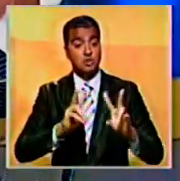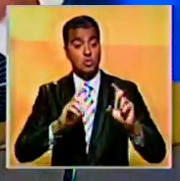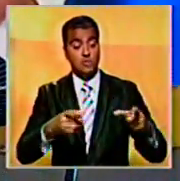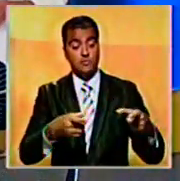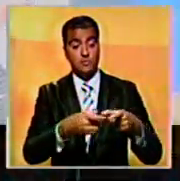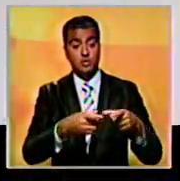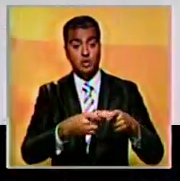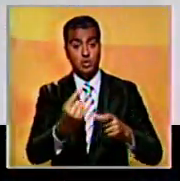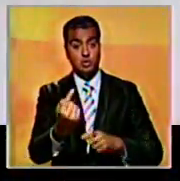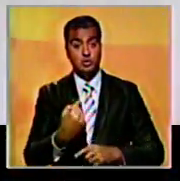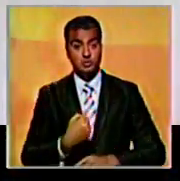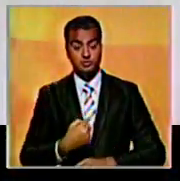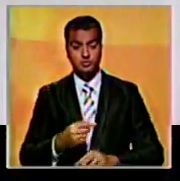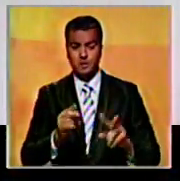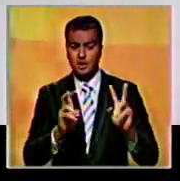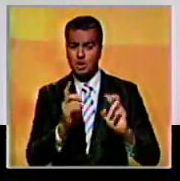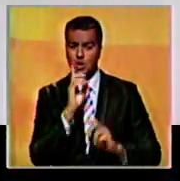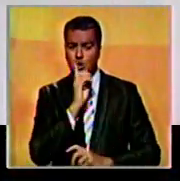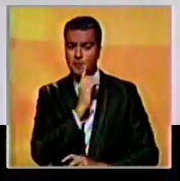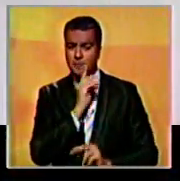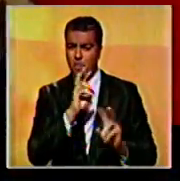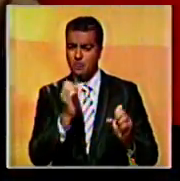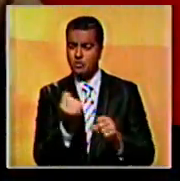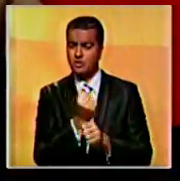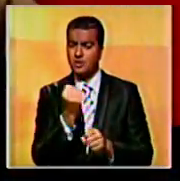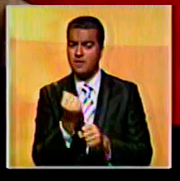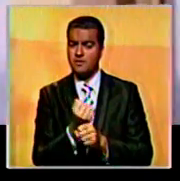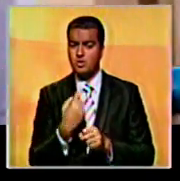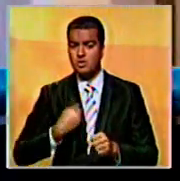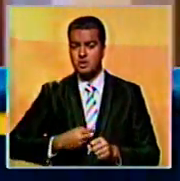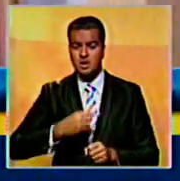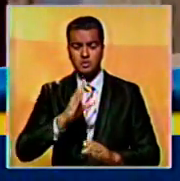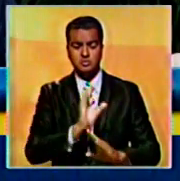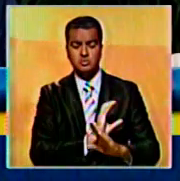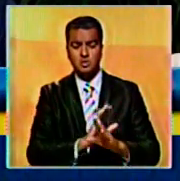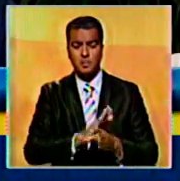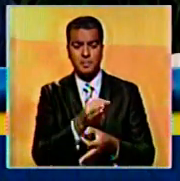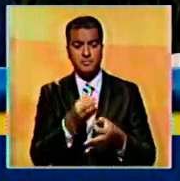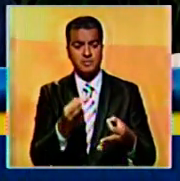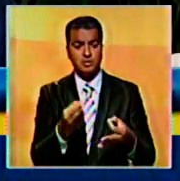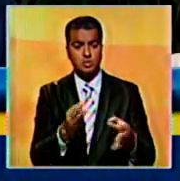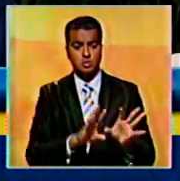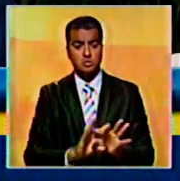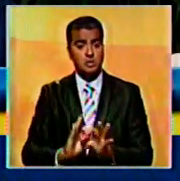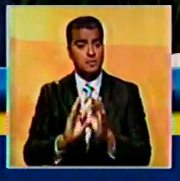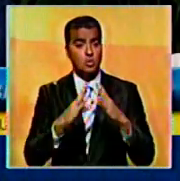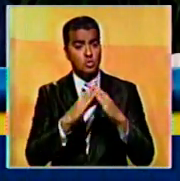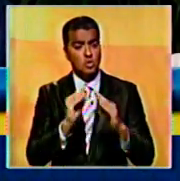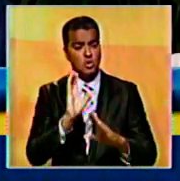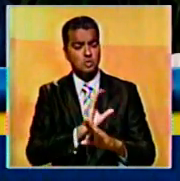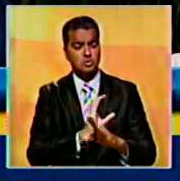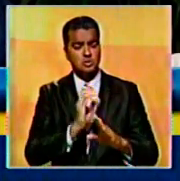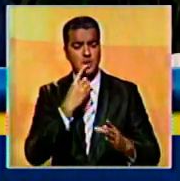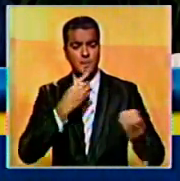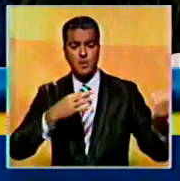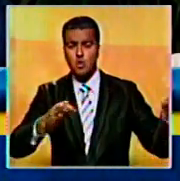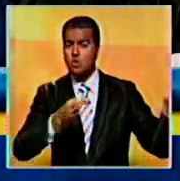disco Tú y Yo. Bisbal asegura que su nuevo trabajo tiene un sonido universal. Hemos fusionado muy bien lo que es el sonido